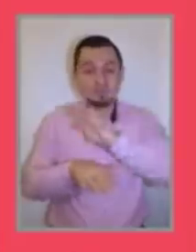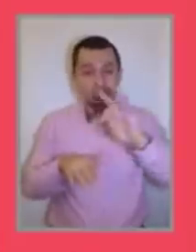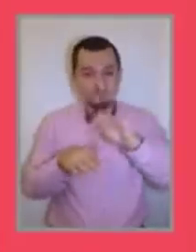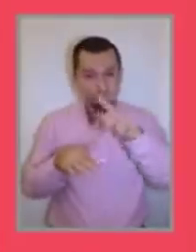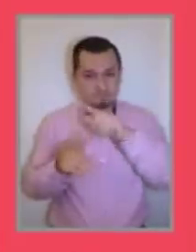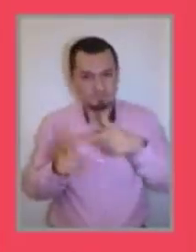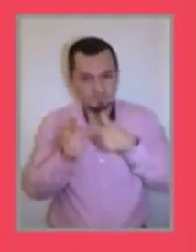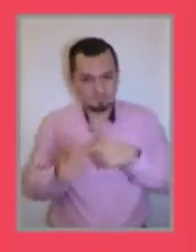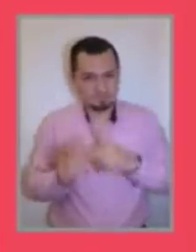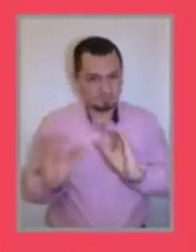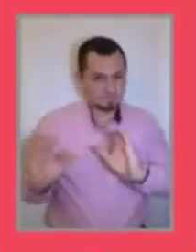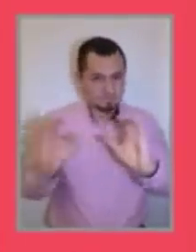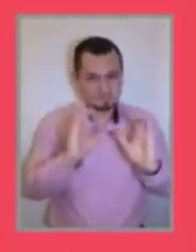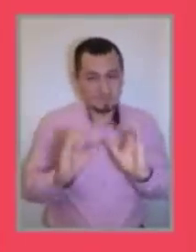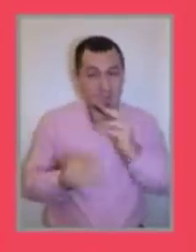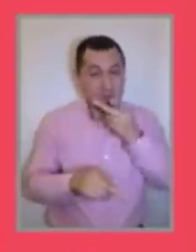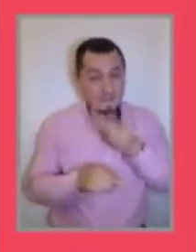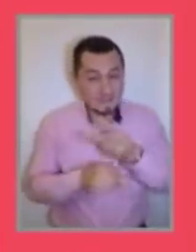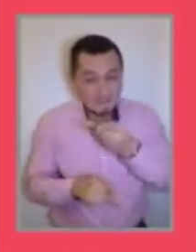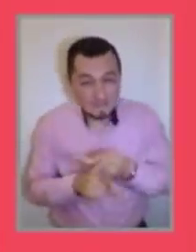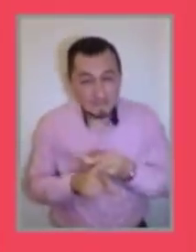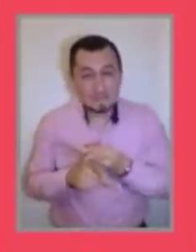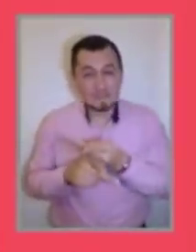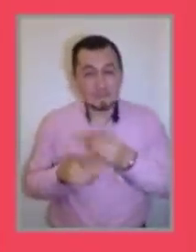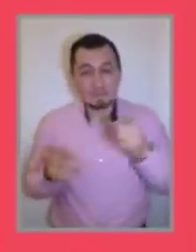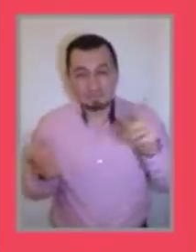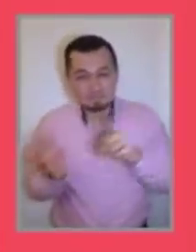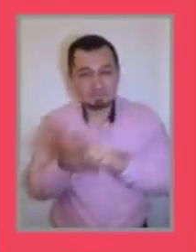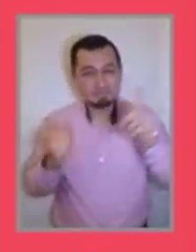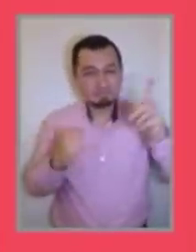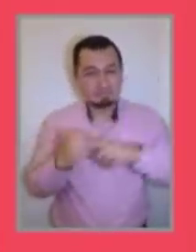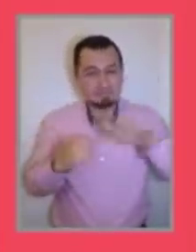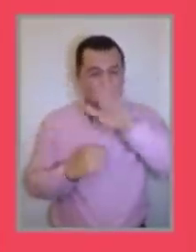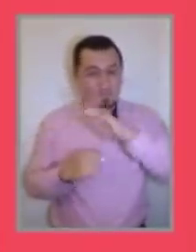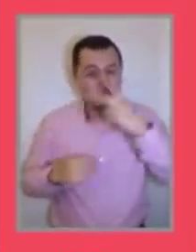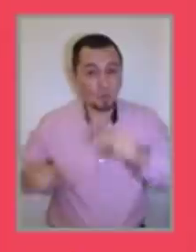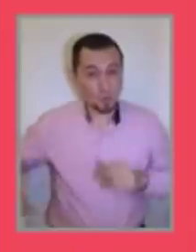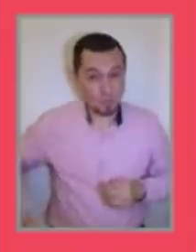las preparatorias, sobre todo las preparatorias que dependen del gobierno del